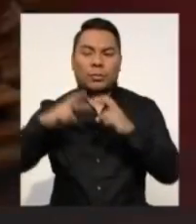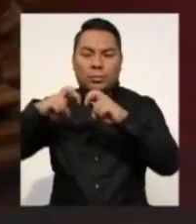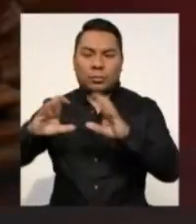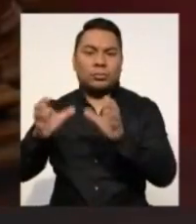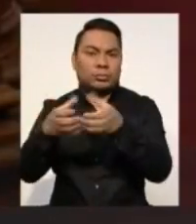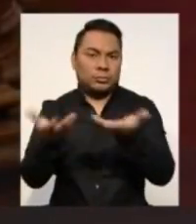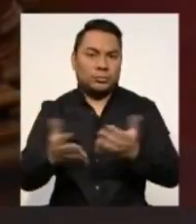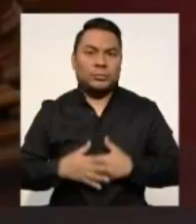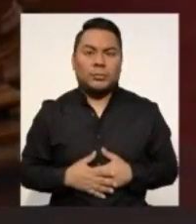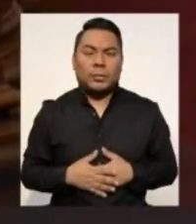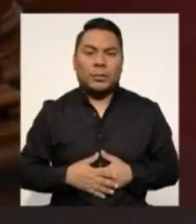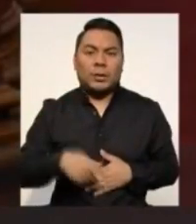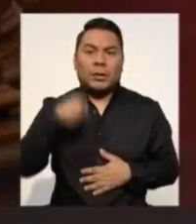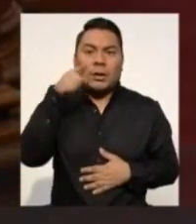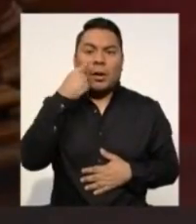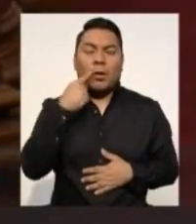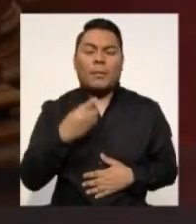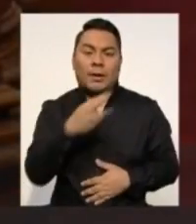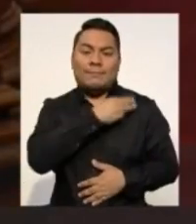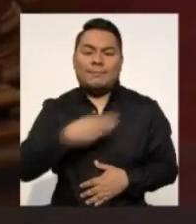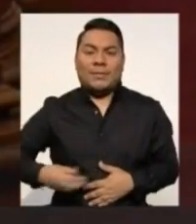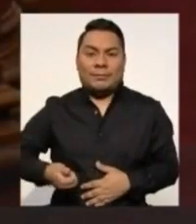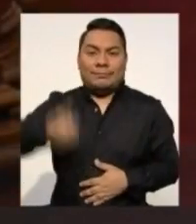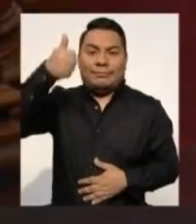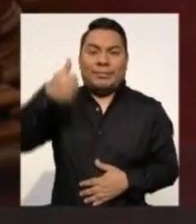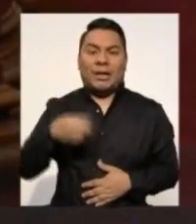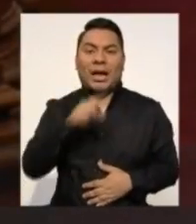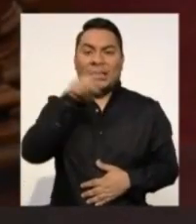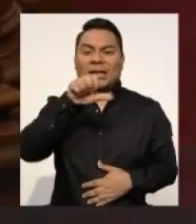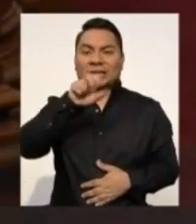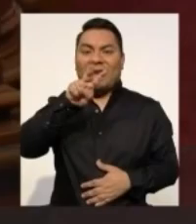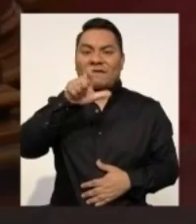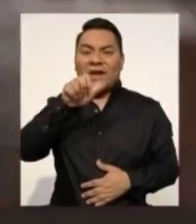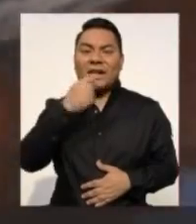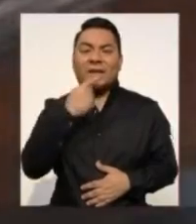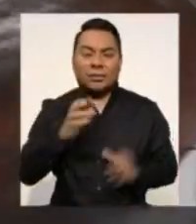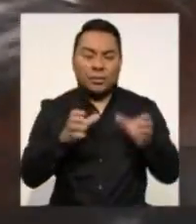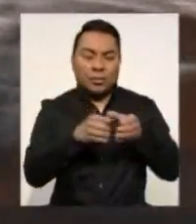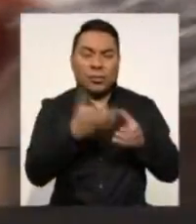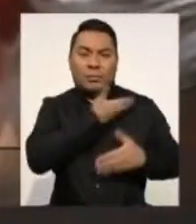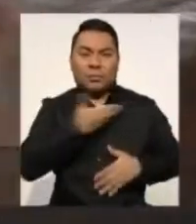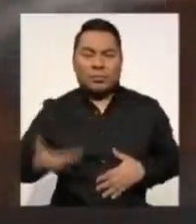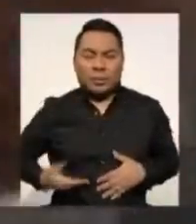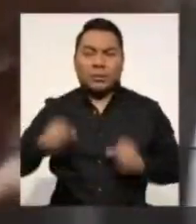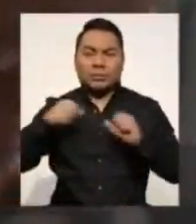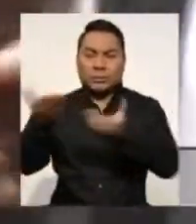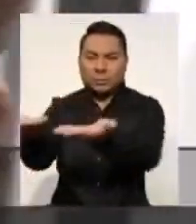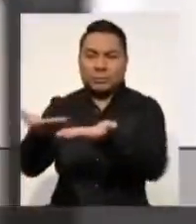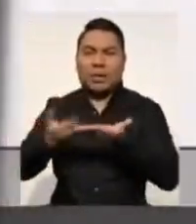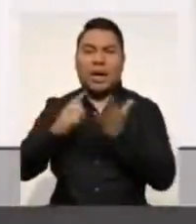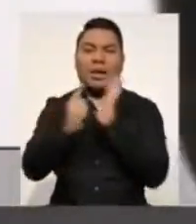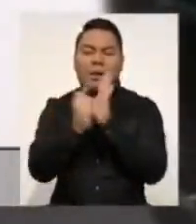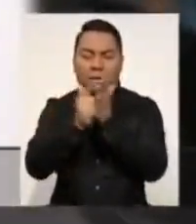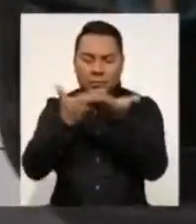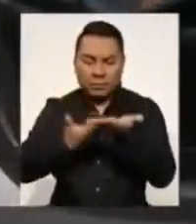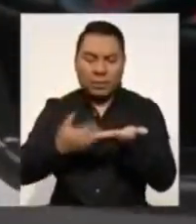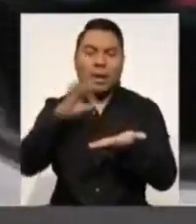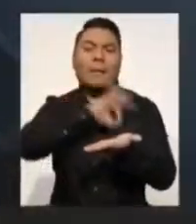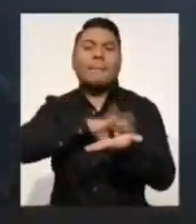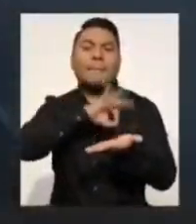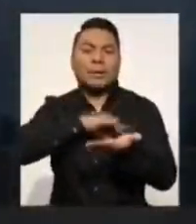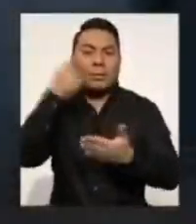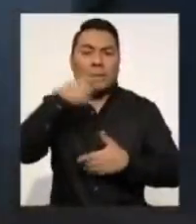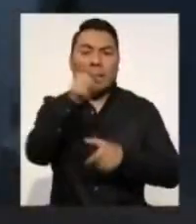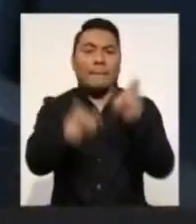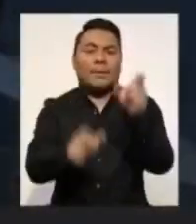propio contexto. El premier Fernando Zavala dejó en claro que el Ejecutivo está dispuesto a evaluar cualquier proyecto de ley que busque beneficios para reos de la tercera